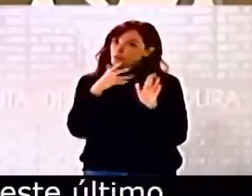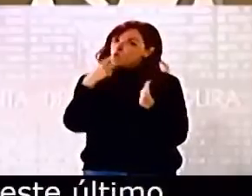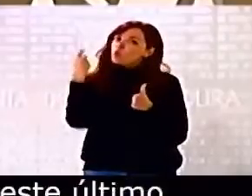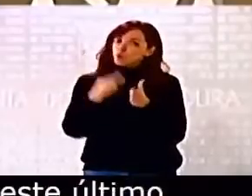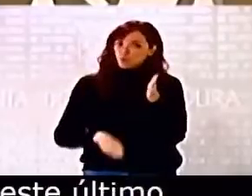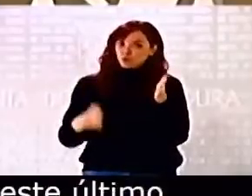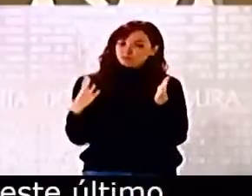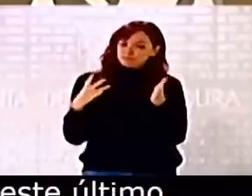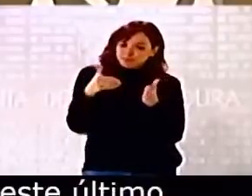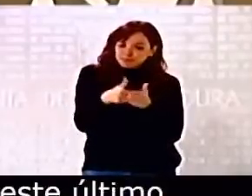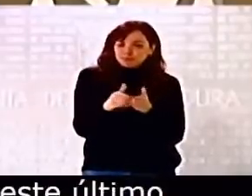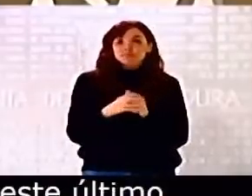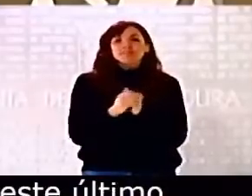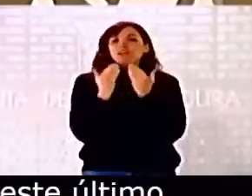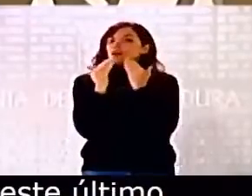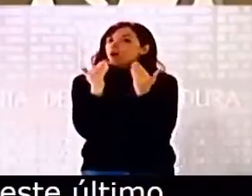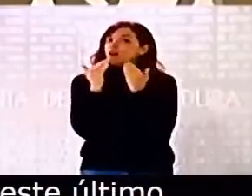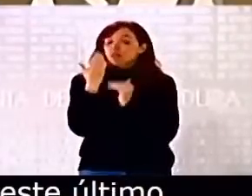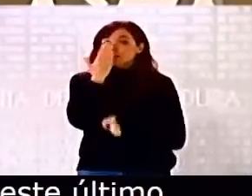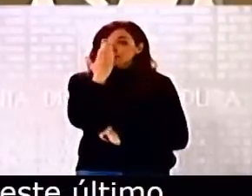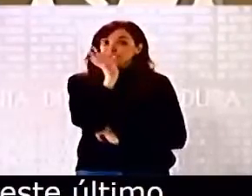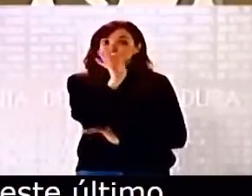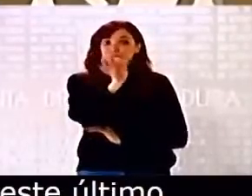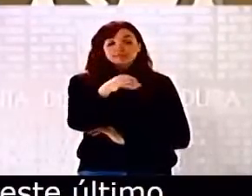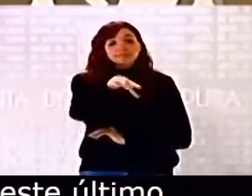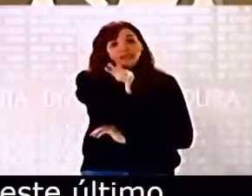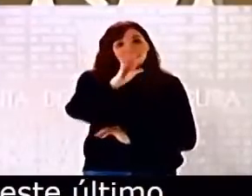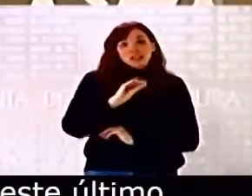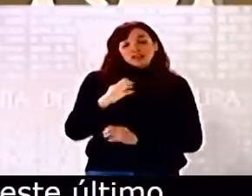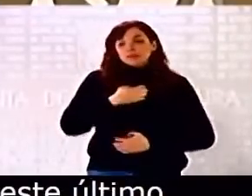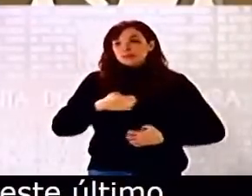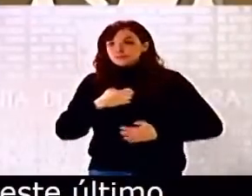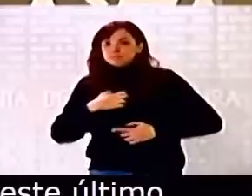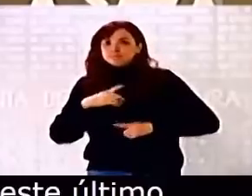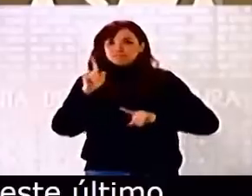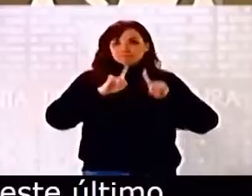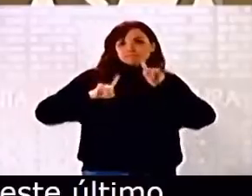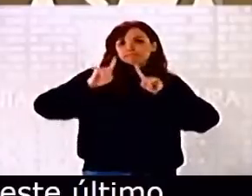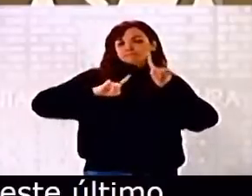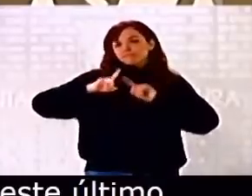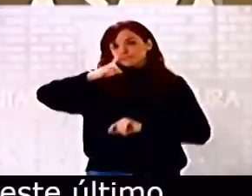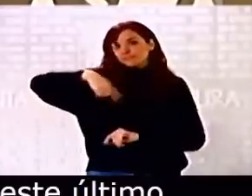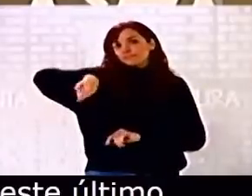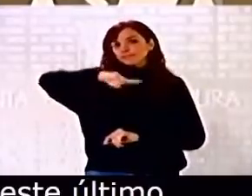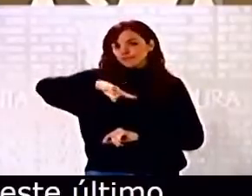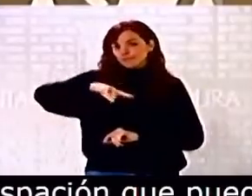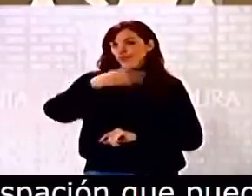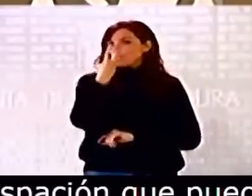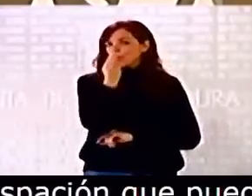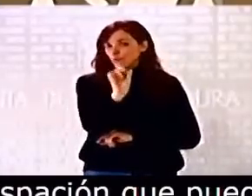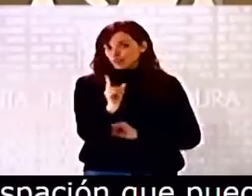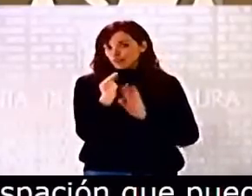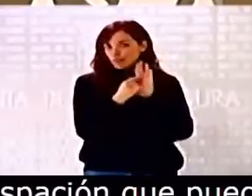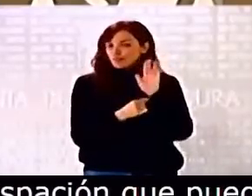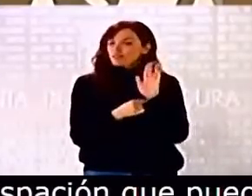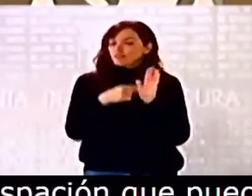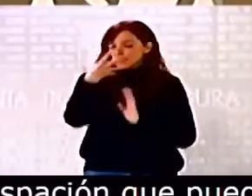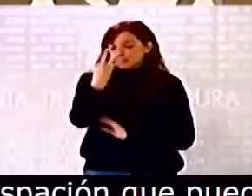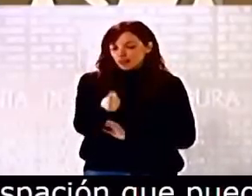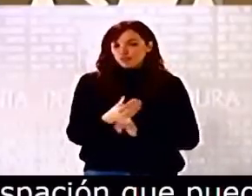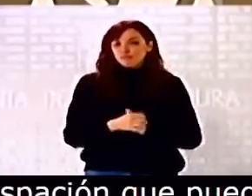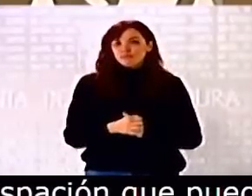Se lo agradezco enormemente. Entiendo la crispación que pueda haber con este tipo de medidas. Le pido disculpas por